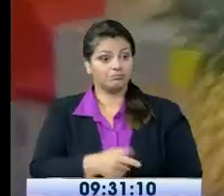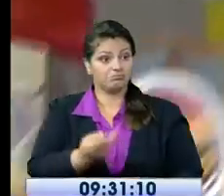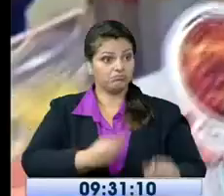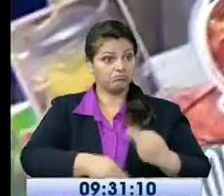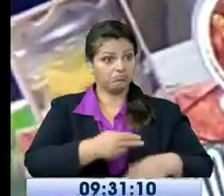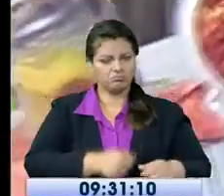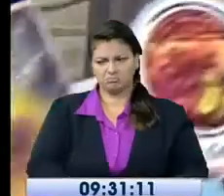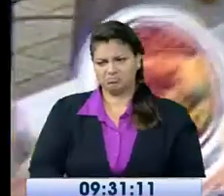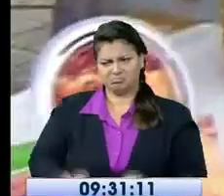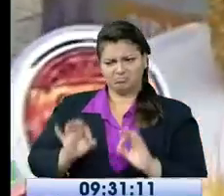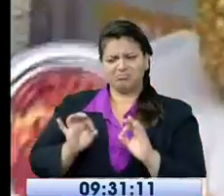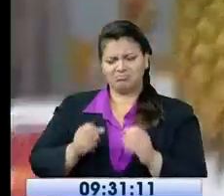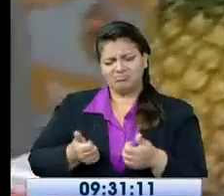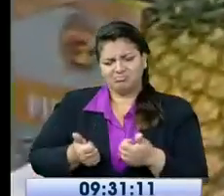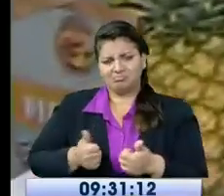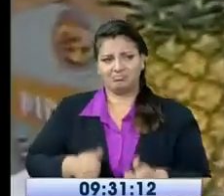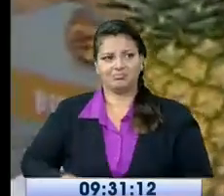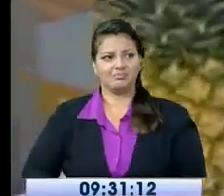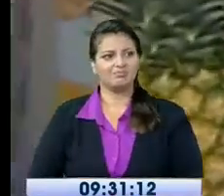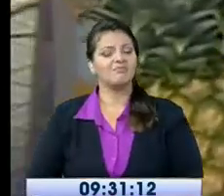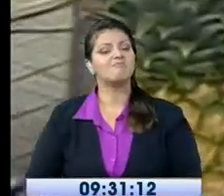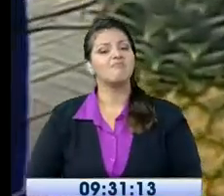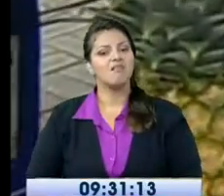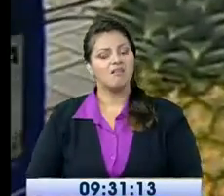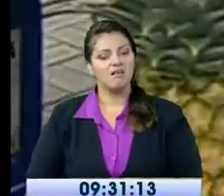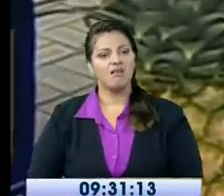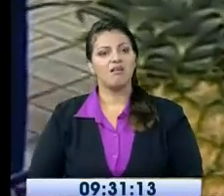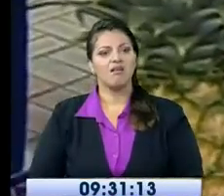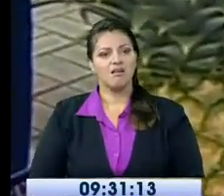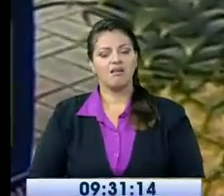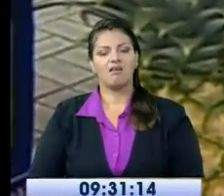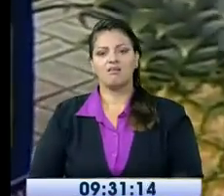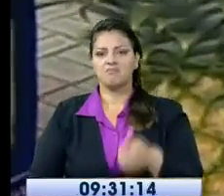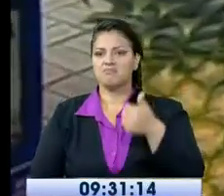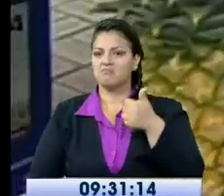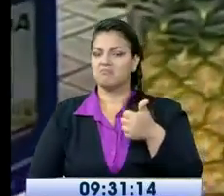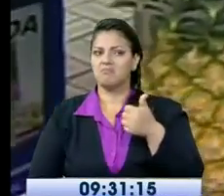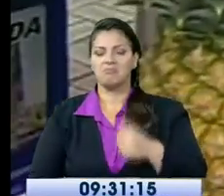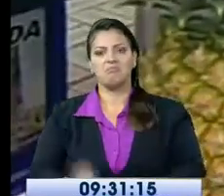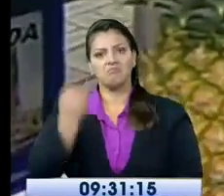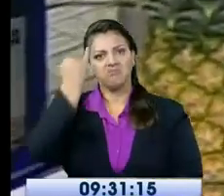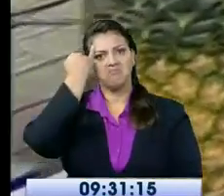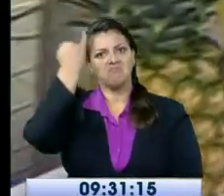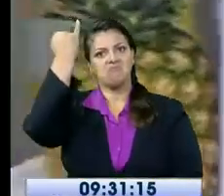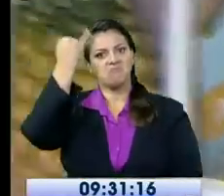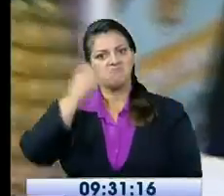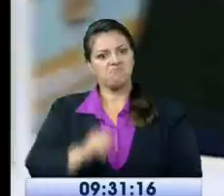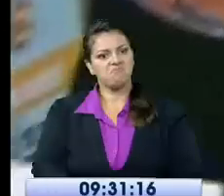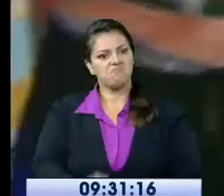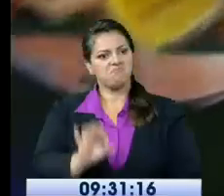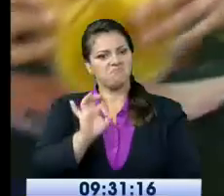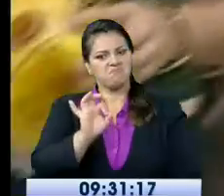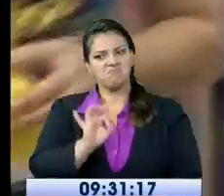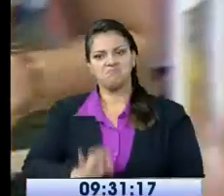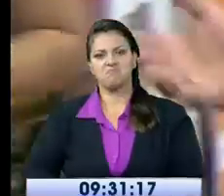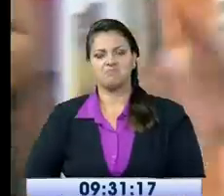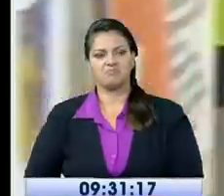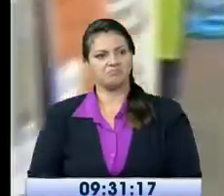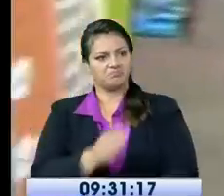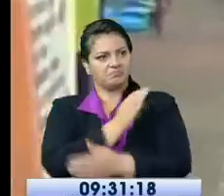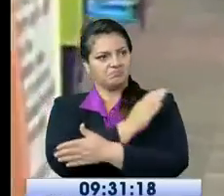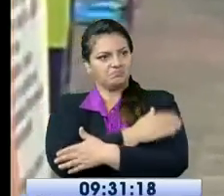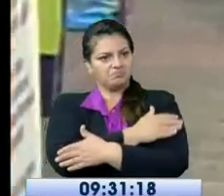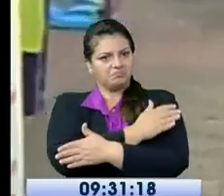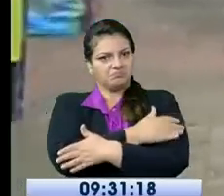Qué interesante, miren cuánta creatividad, sobre todo para poder tener estos negocios y emprender. Así que, felicitaciones a